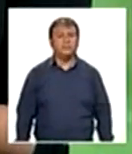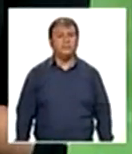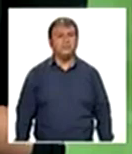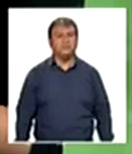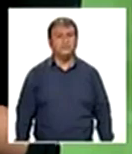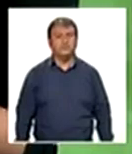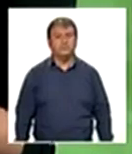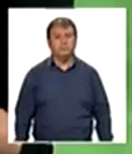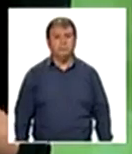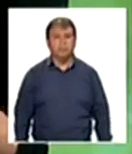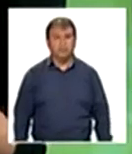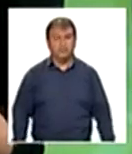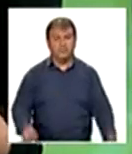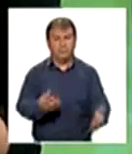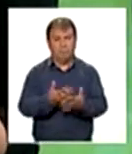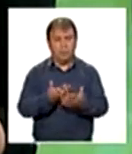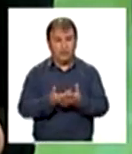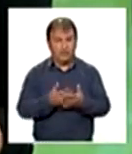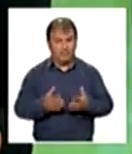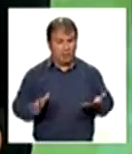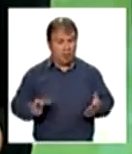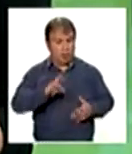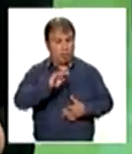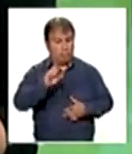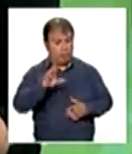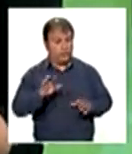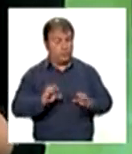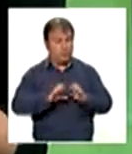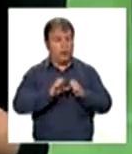¿Qué tal, Tigris? Roberto Pollack, aquí de la Videna,